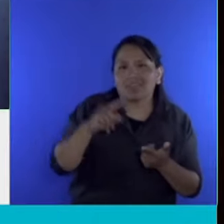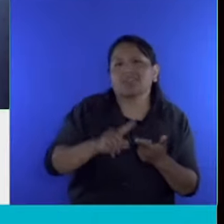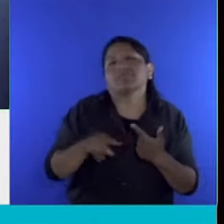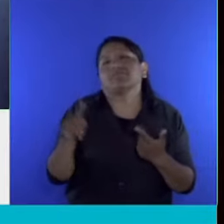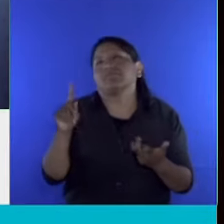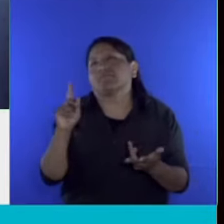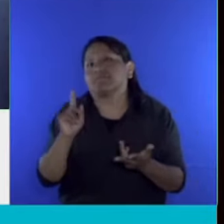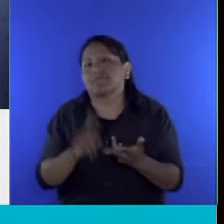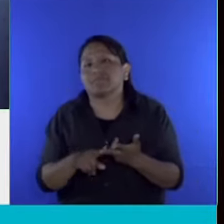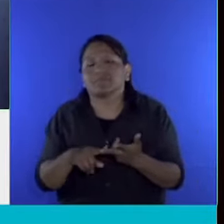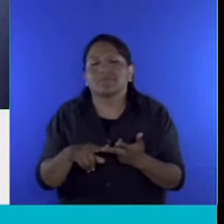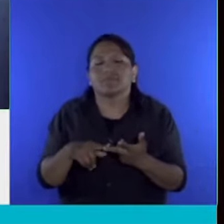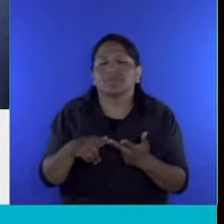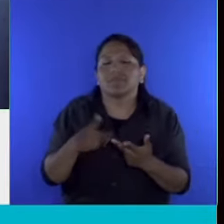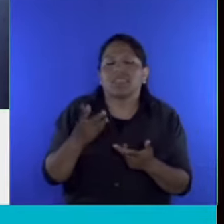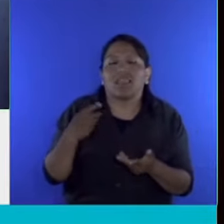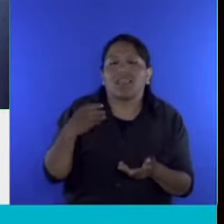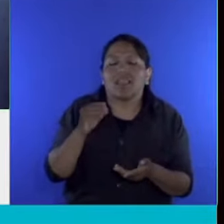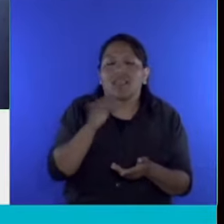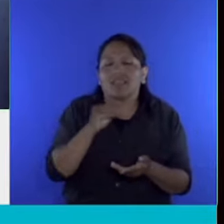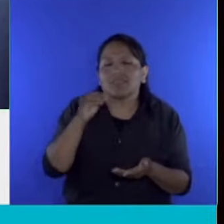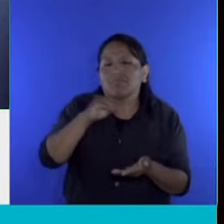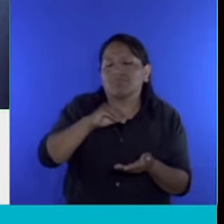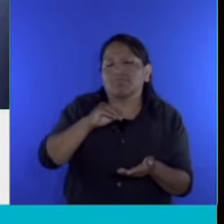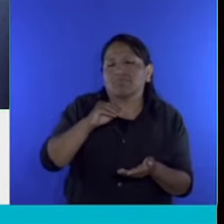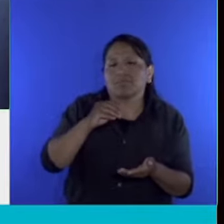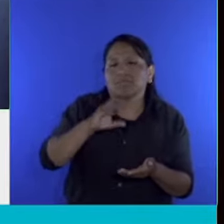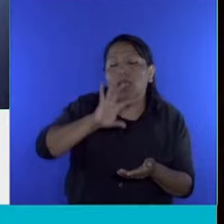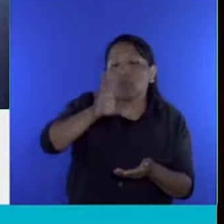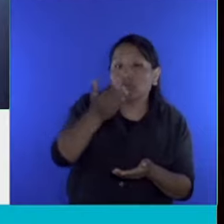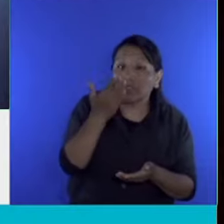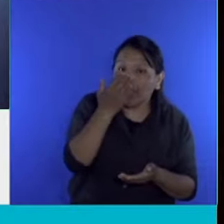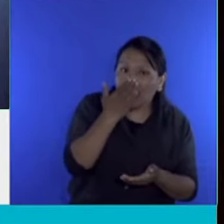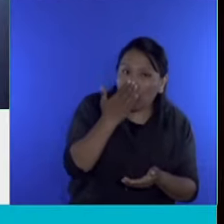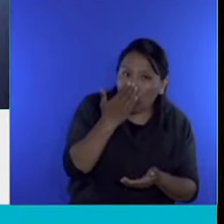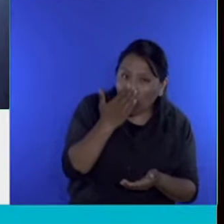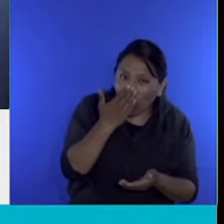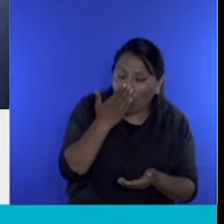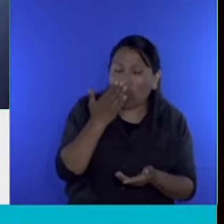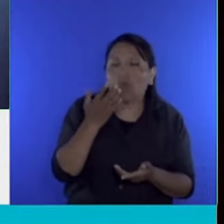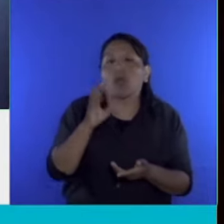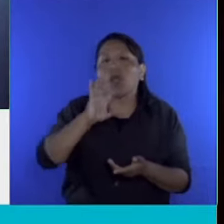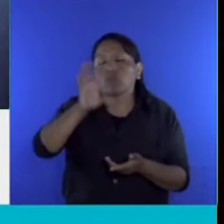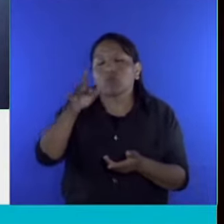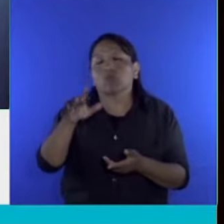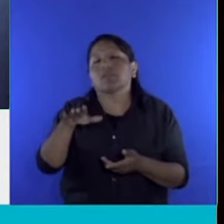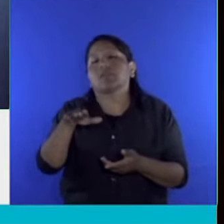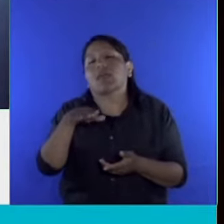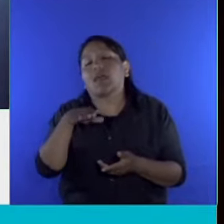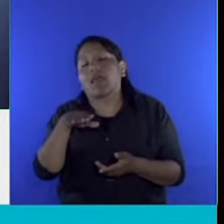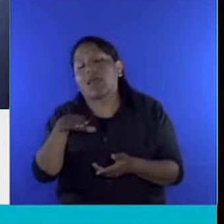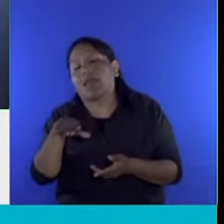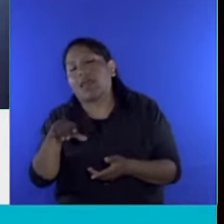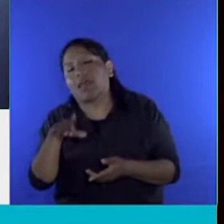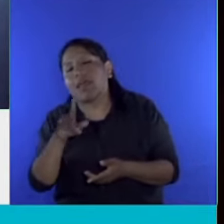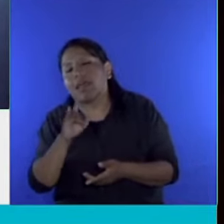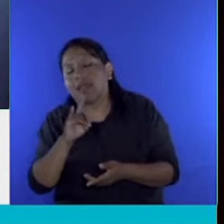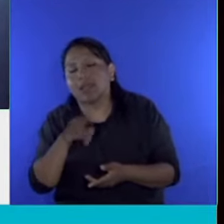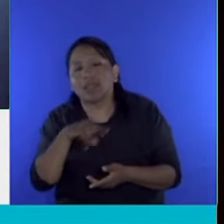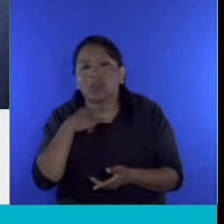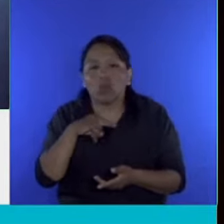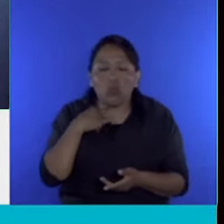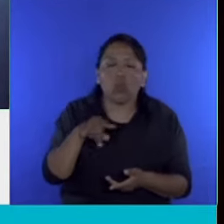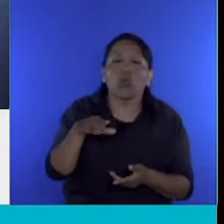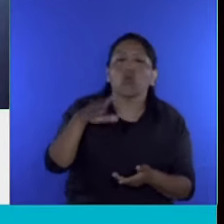Aires ha incorporado una edición este año la provincia de Córdoba también la provincia de Jujuy la provincia de salta